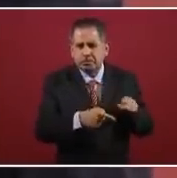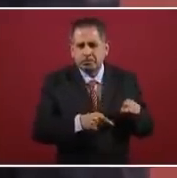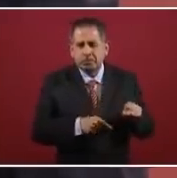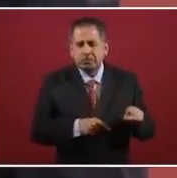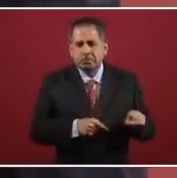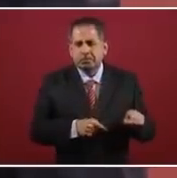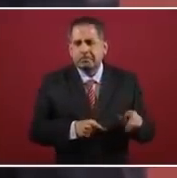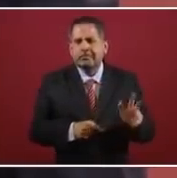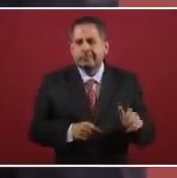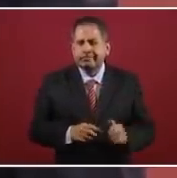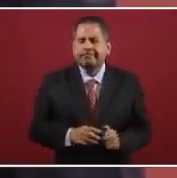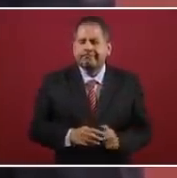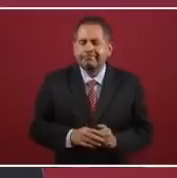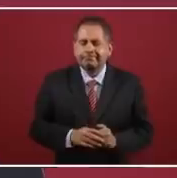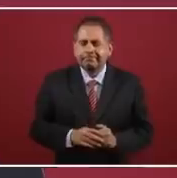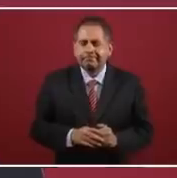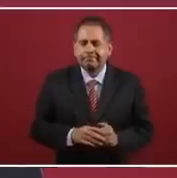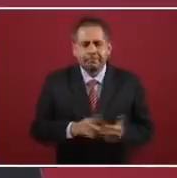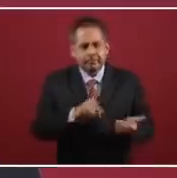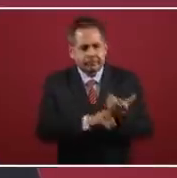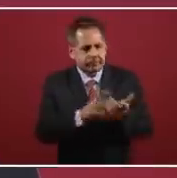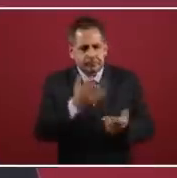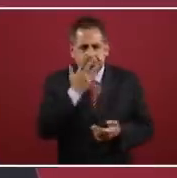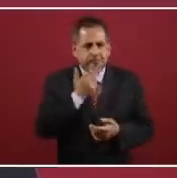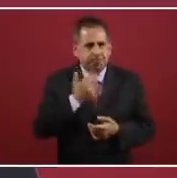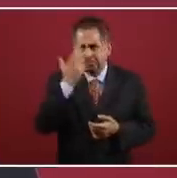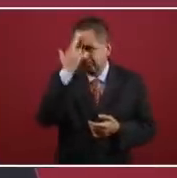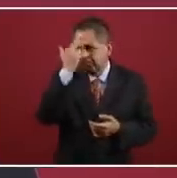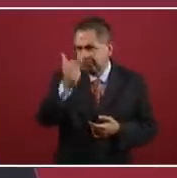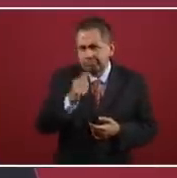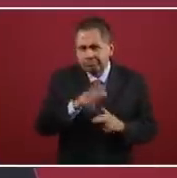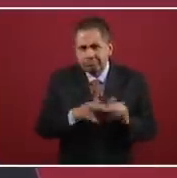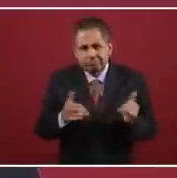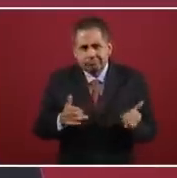que no hay motivo, razón,